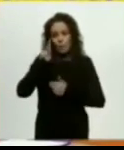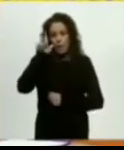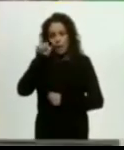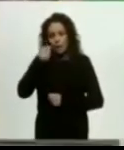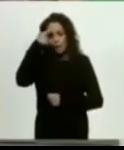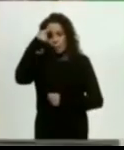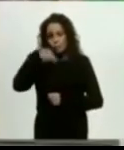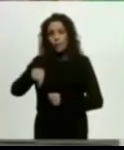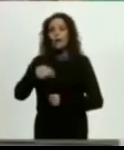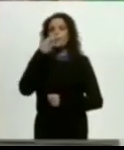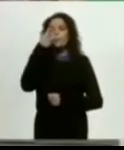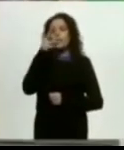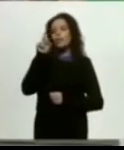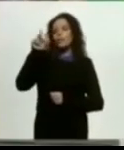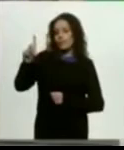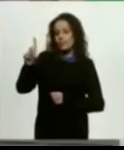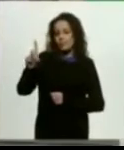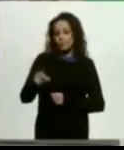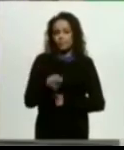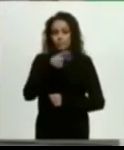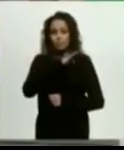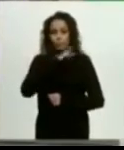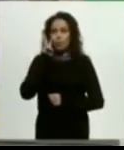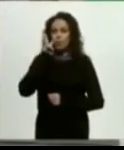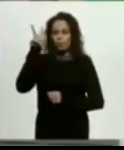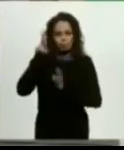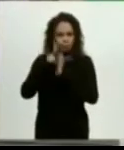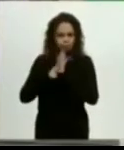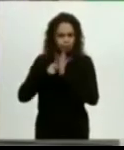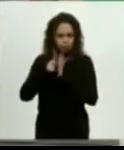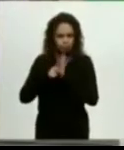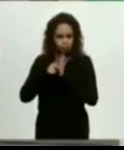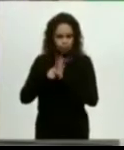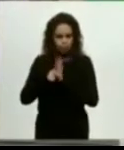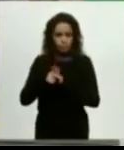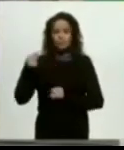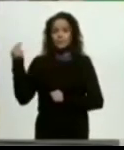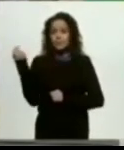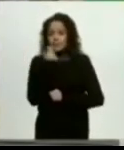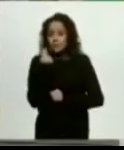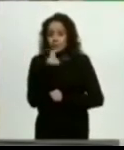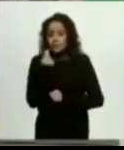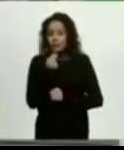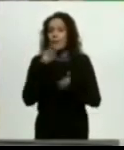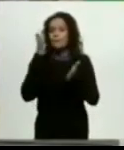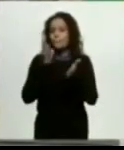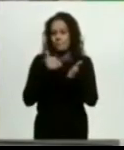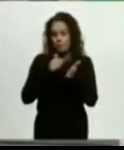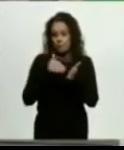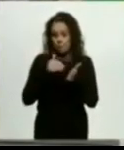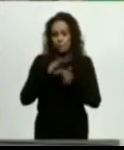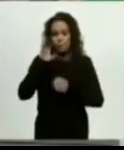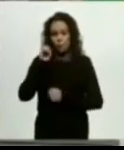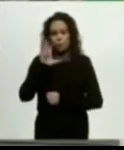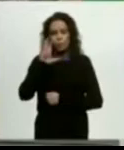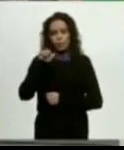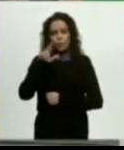objeto 3D. Si quieres ir siguiendo los tutoriales, vas a necesitar papel o